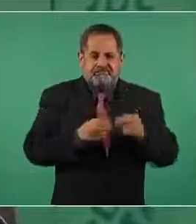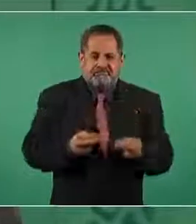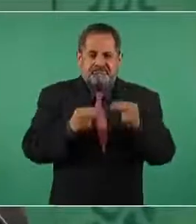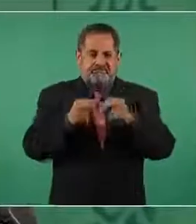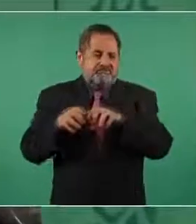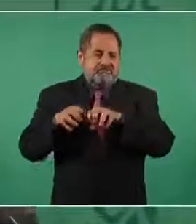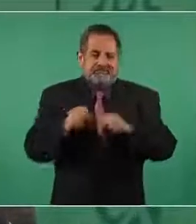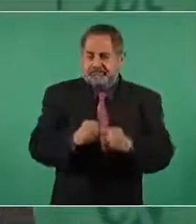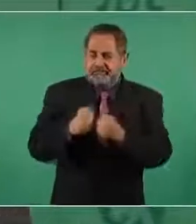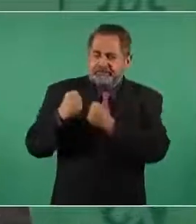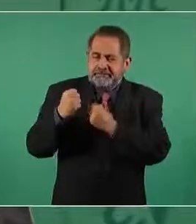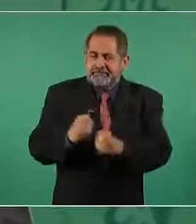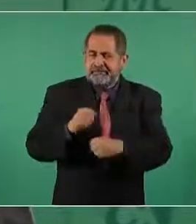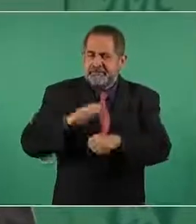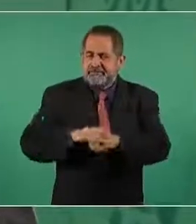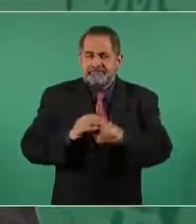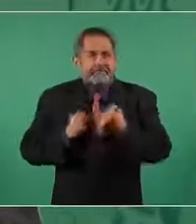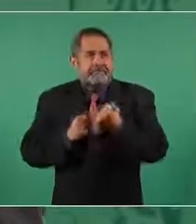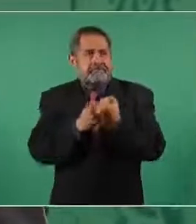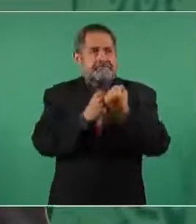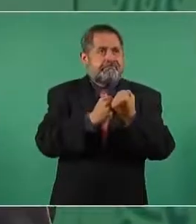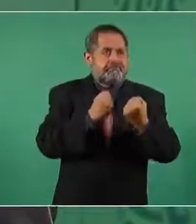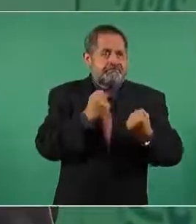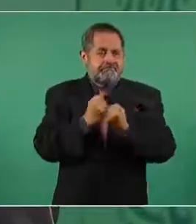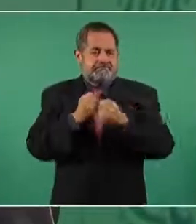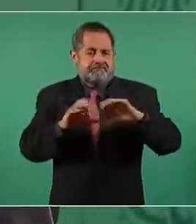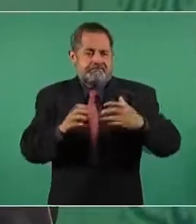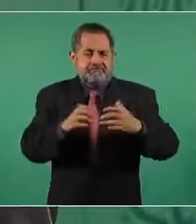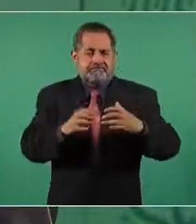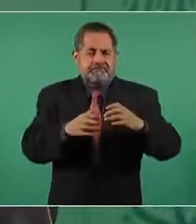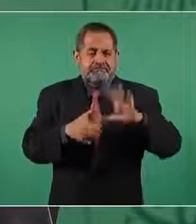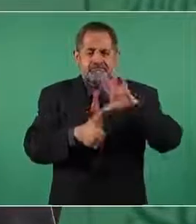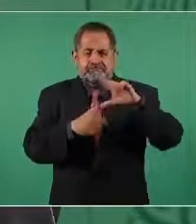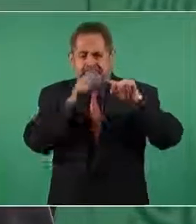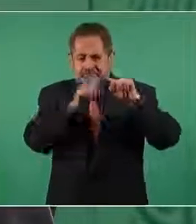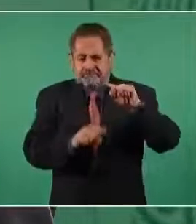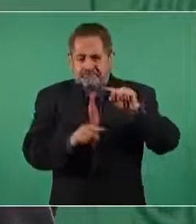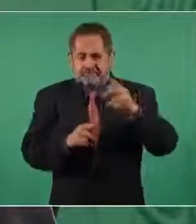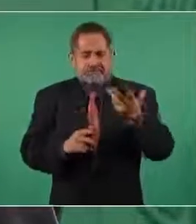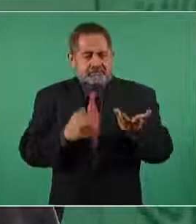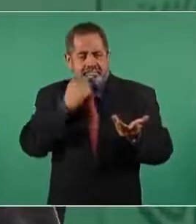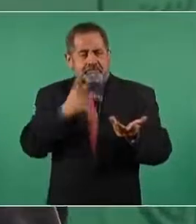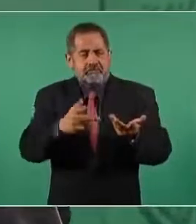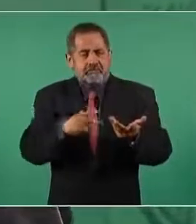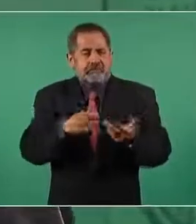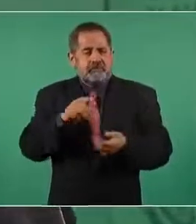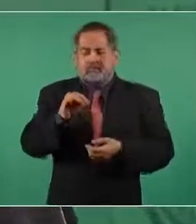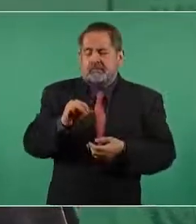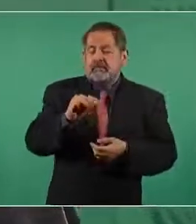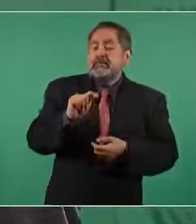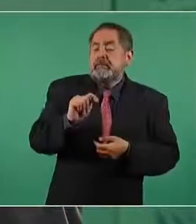el comercio, todo lo que tiene que ver con el tratado.